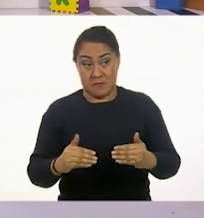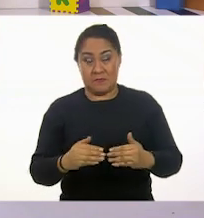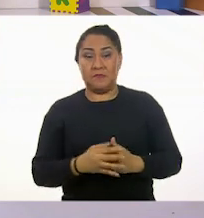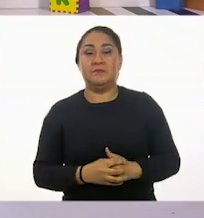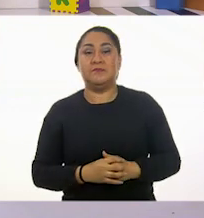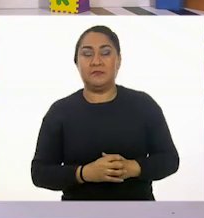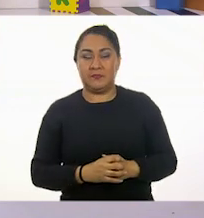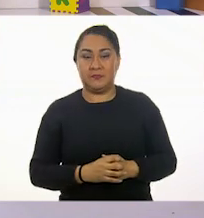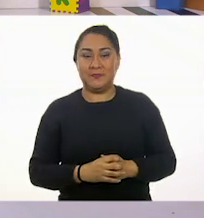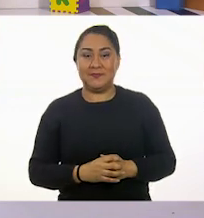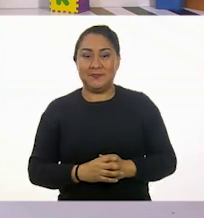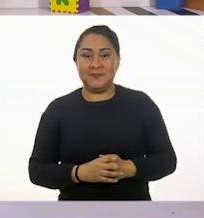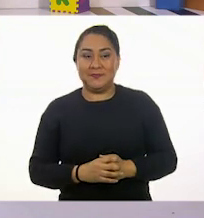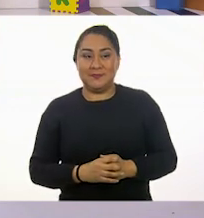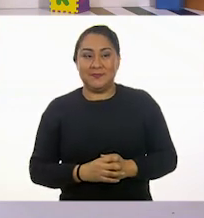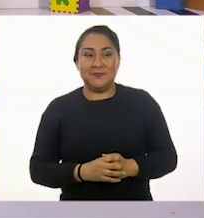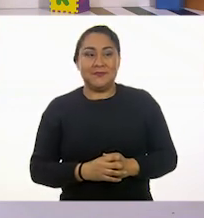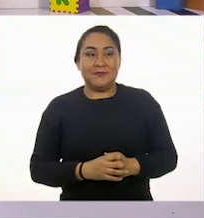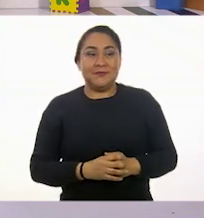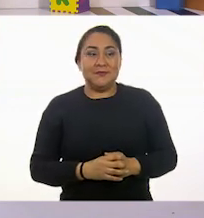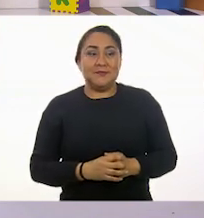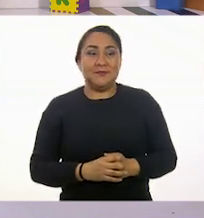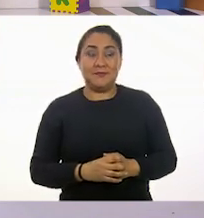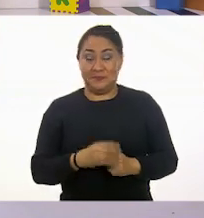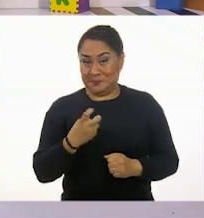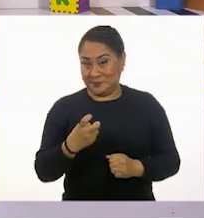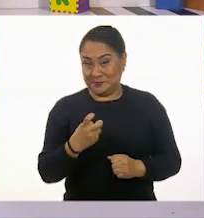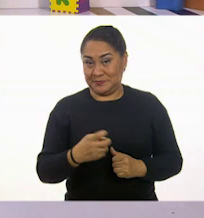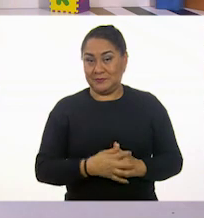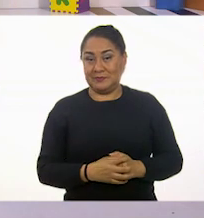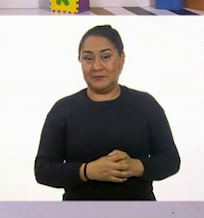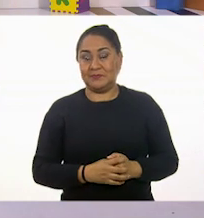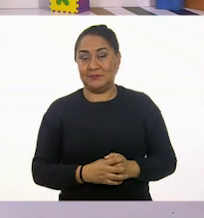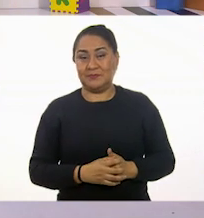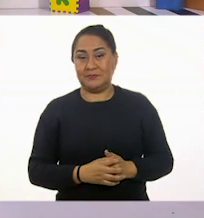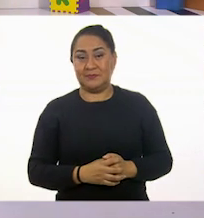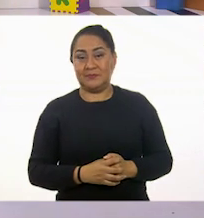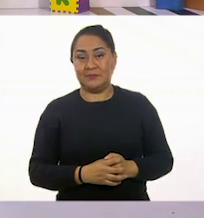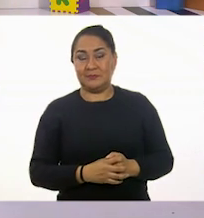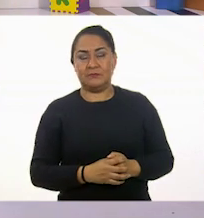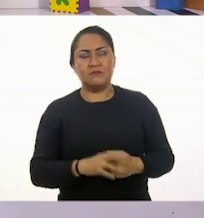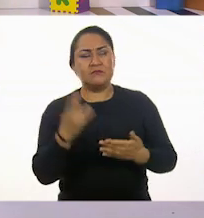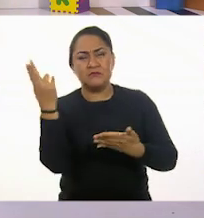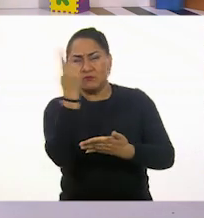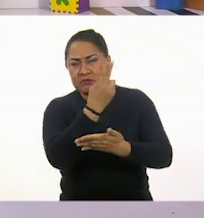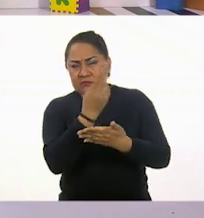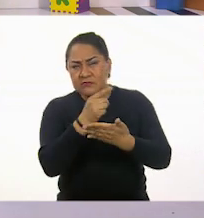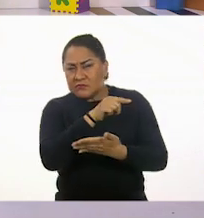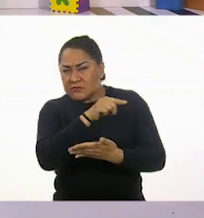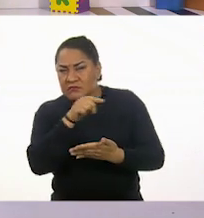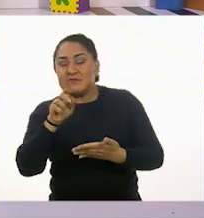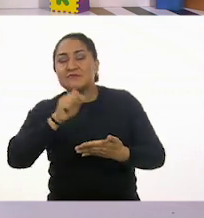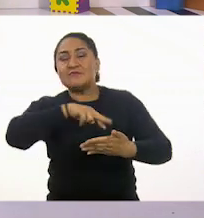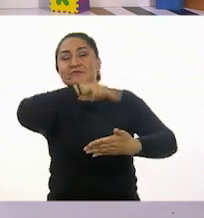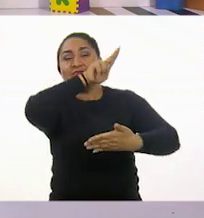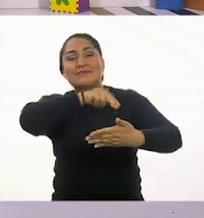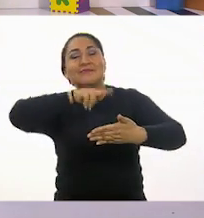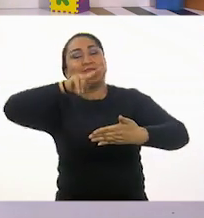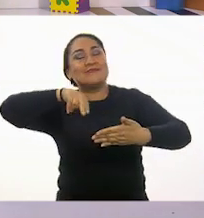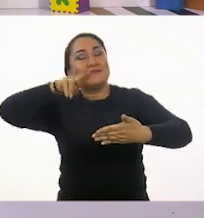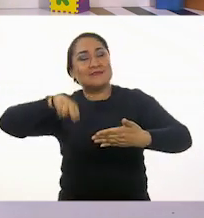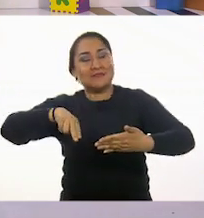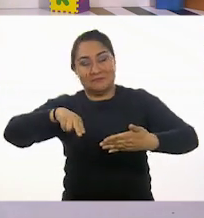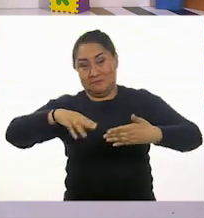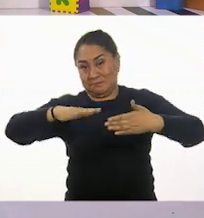aquí. Eso. Aquí hay una representación de una pintura mural y